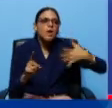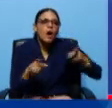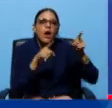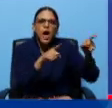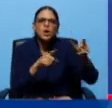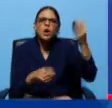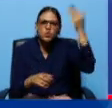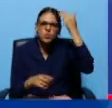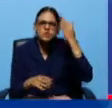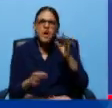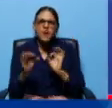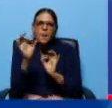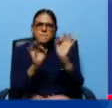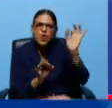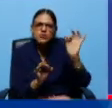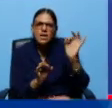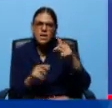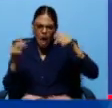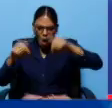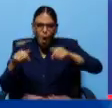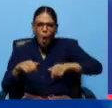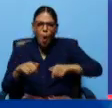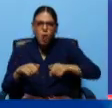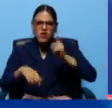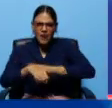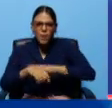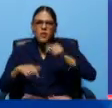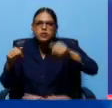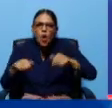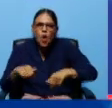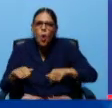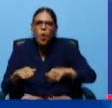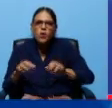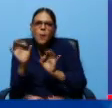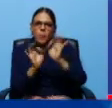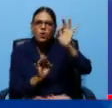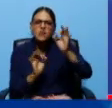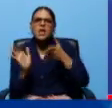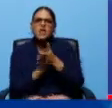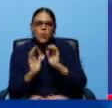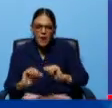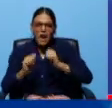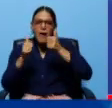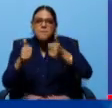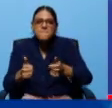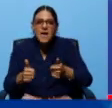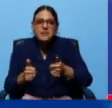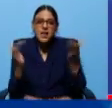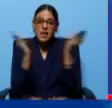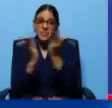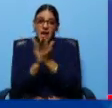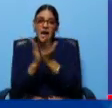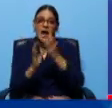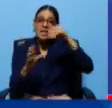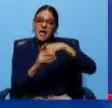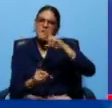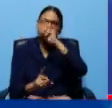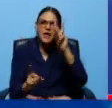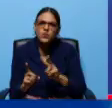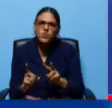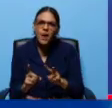sabes cuál es el porcentaje hoy, al día de hoy, del arranque de clases en